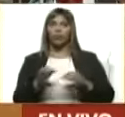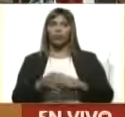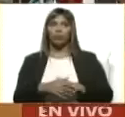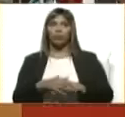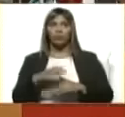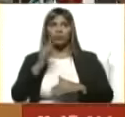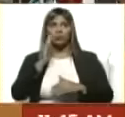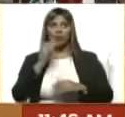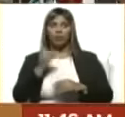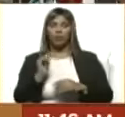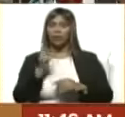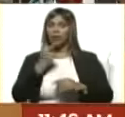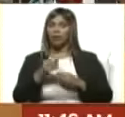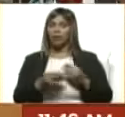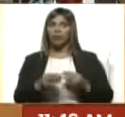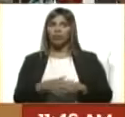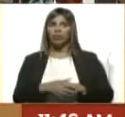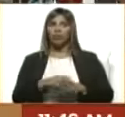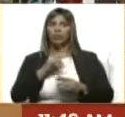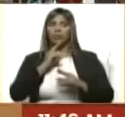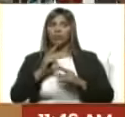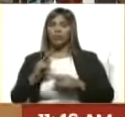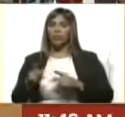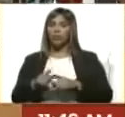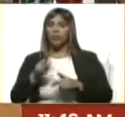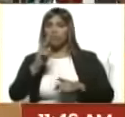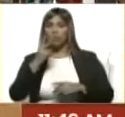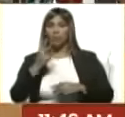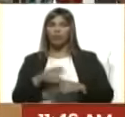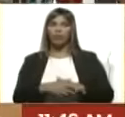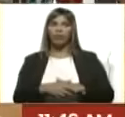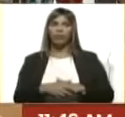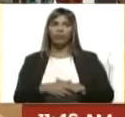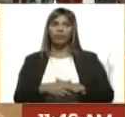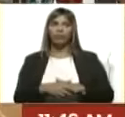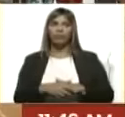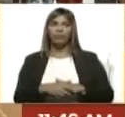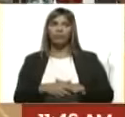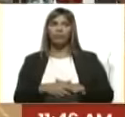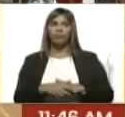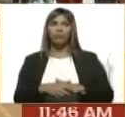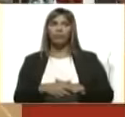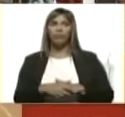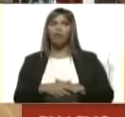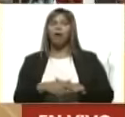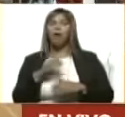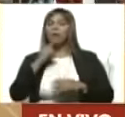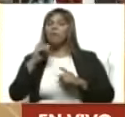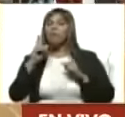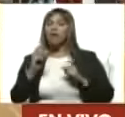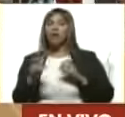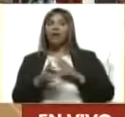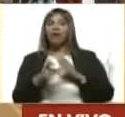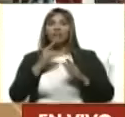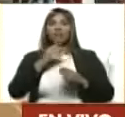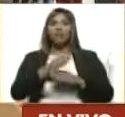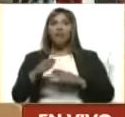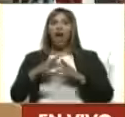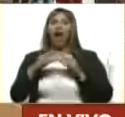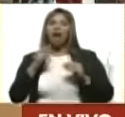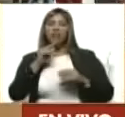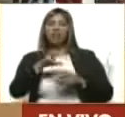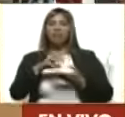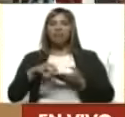que sabe lo que tiene que responder ante las dudas. Compañeros, pues, de los profesionales y técnicos que están desplegados igual en